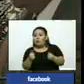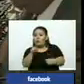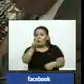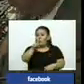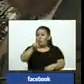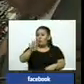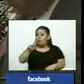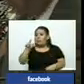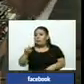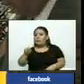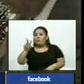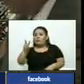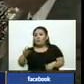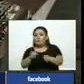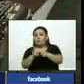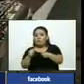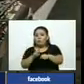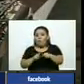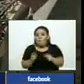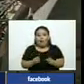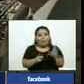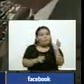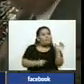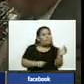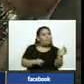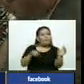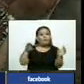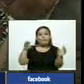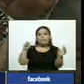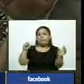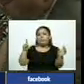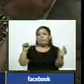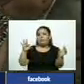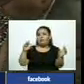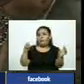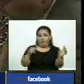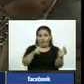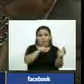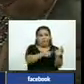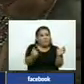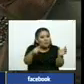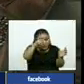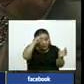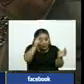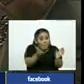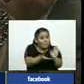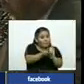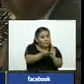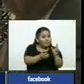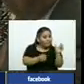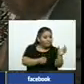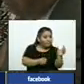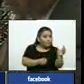14.2 millones de dólares para el escalafón. Eso es lo que estaba presupuestado. Y